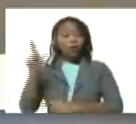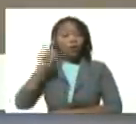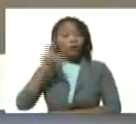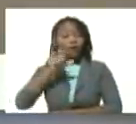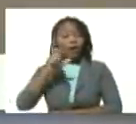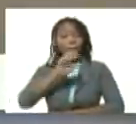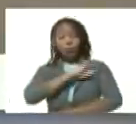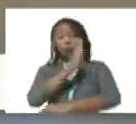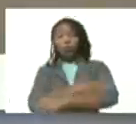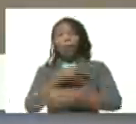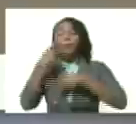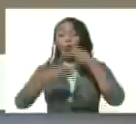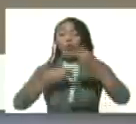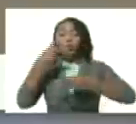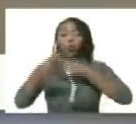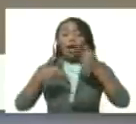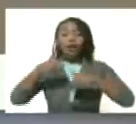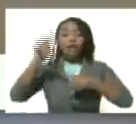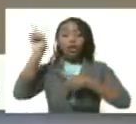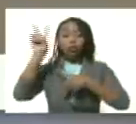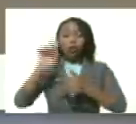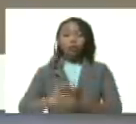político en Venezuela.